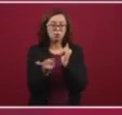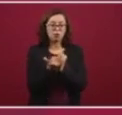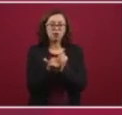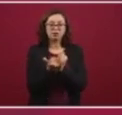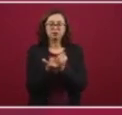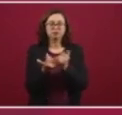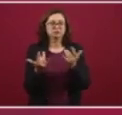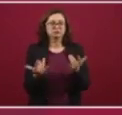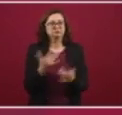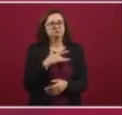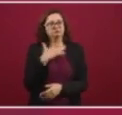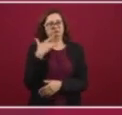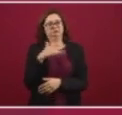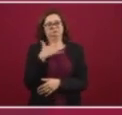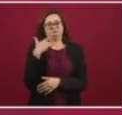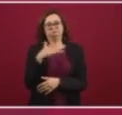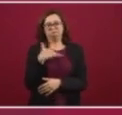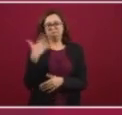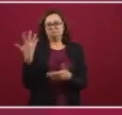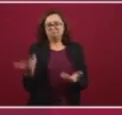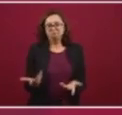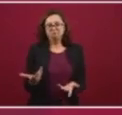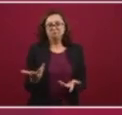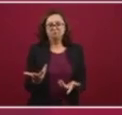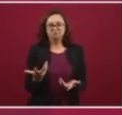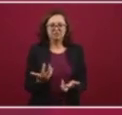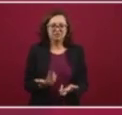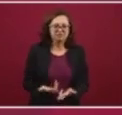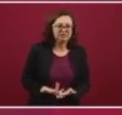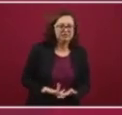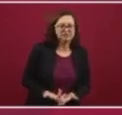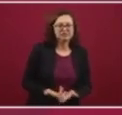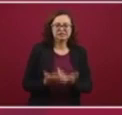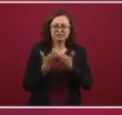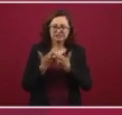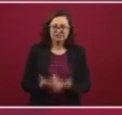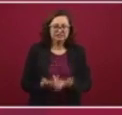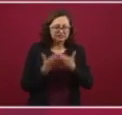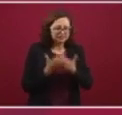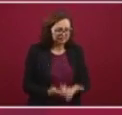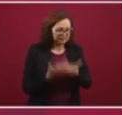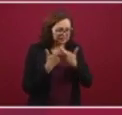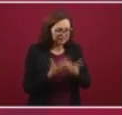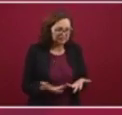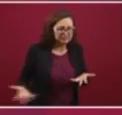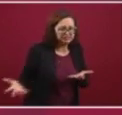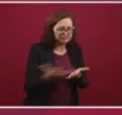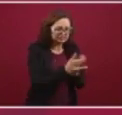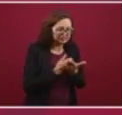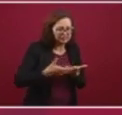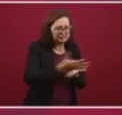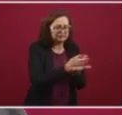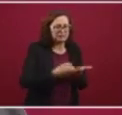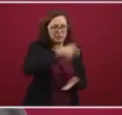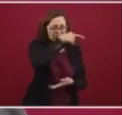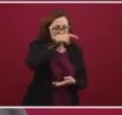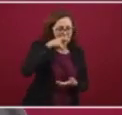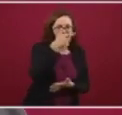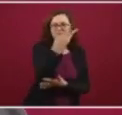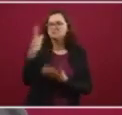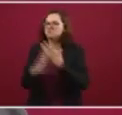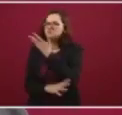en aras de la creación de riqueza, destruir el medio ambiente.